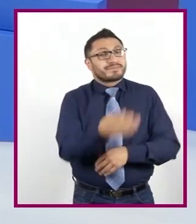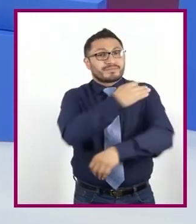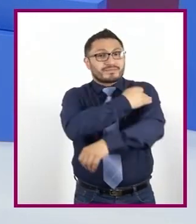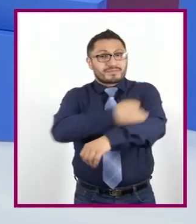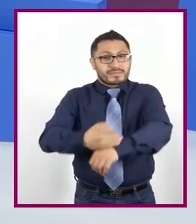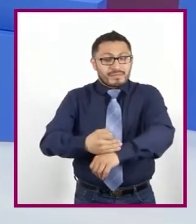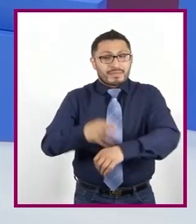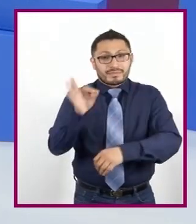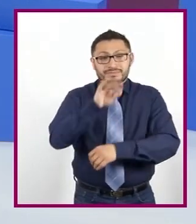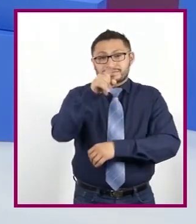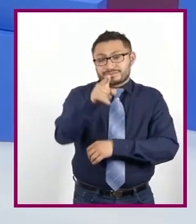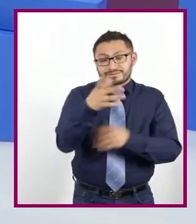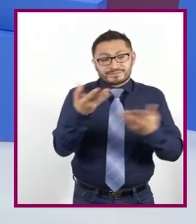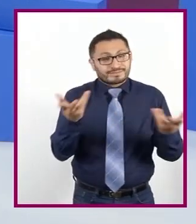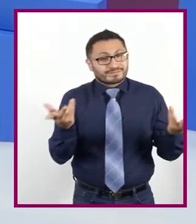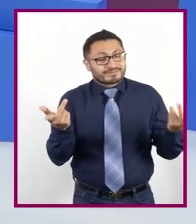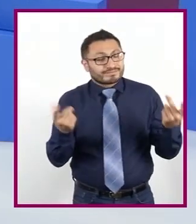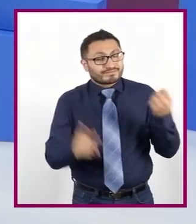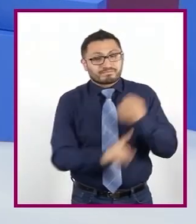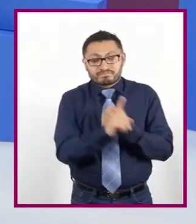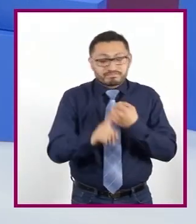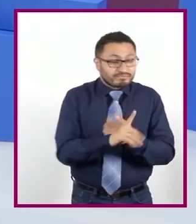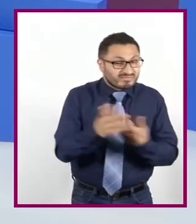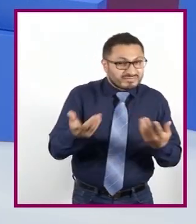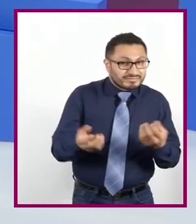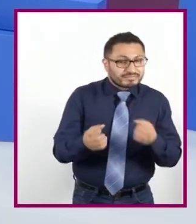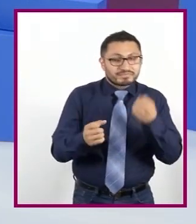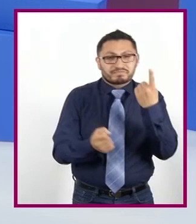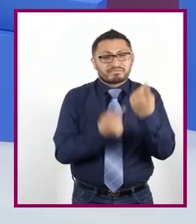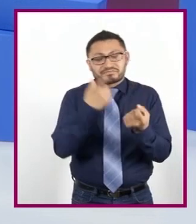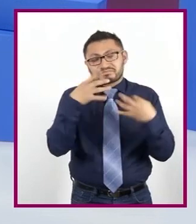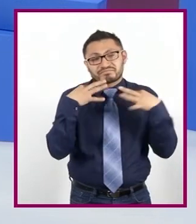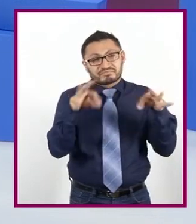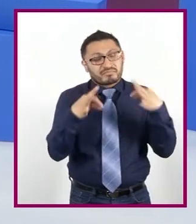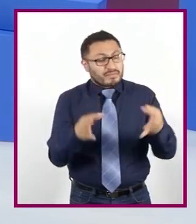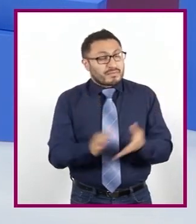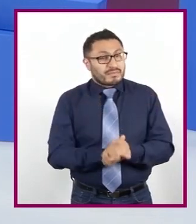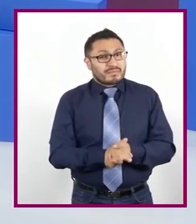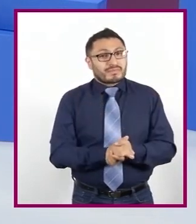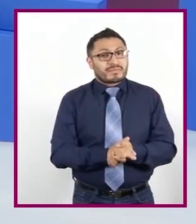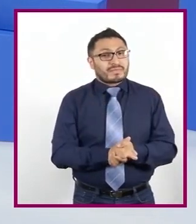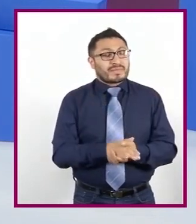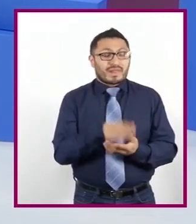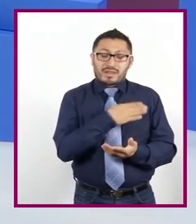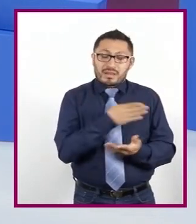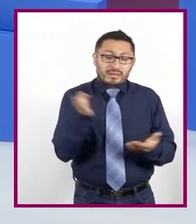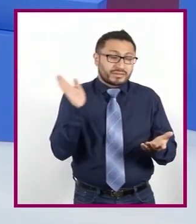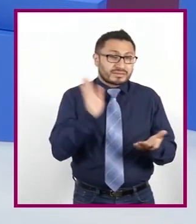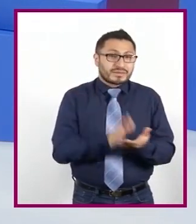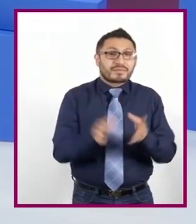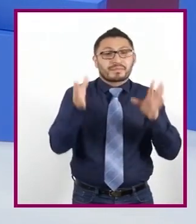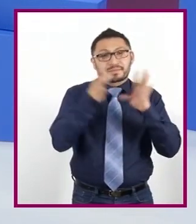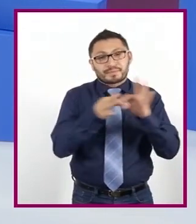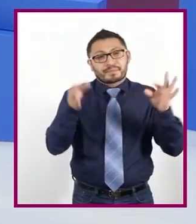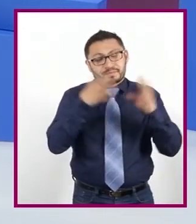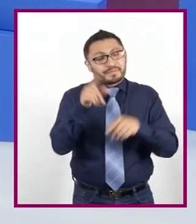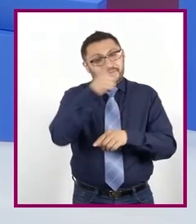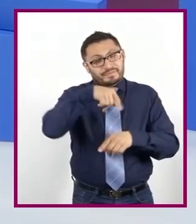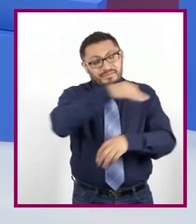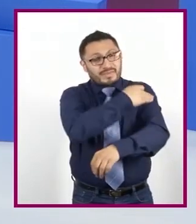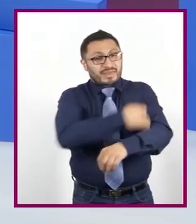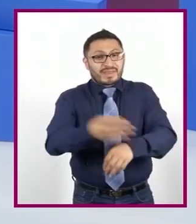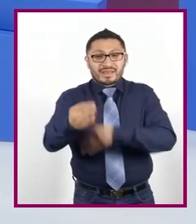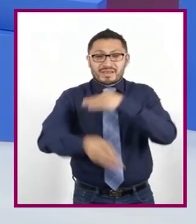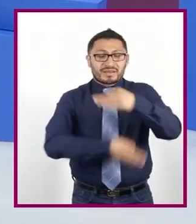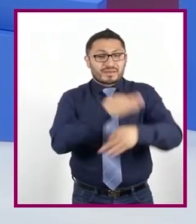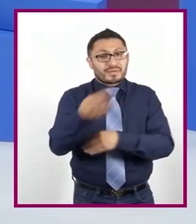familiares si han tenido problemas con ciertos documentos y bueno, ya les pueden contar a ellos todo